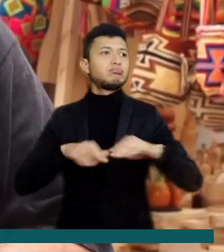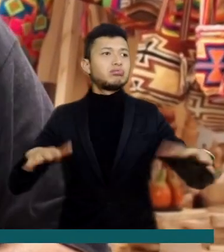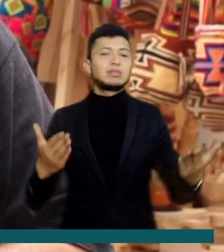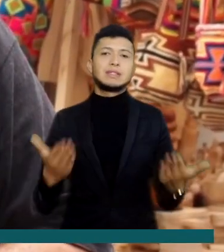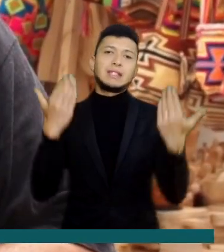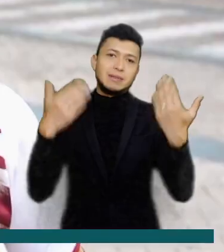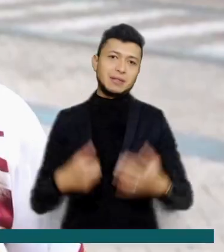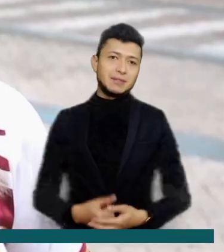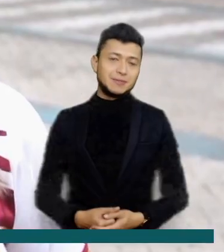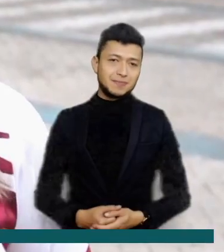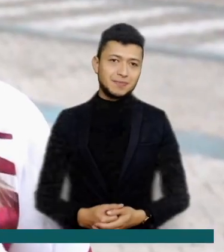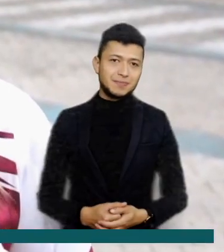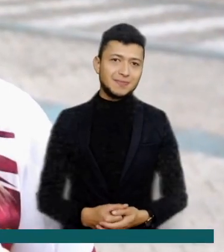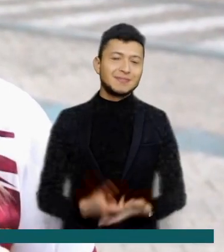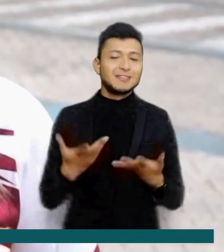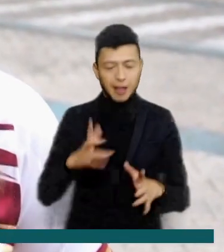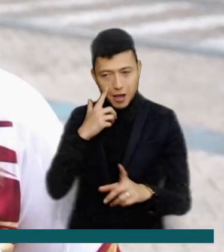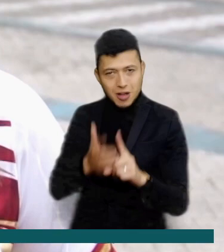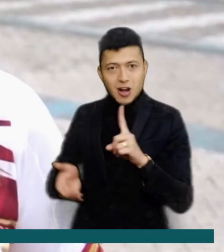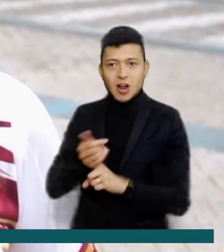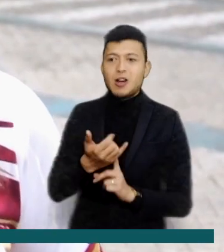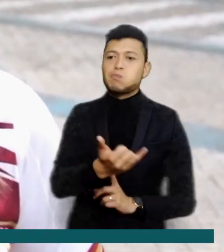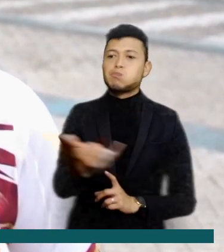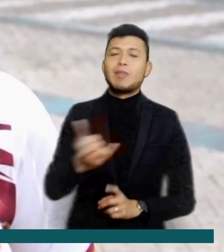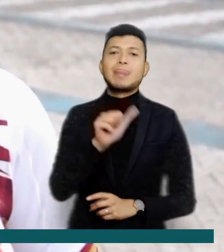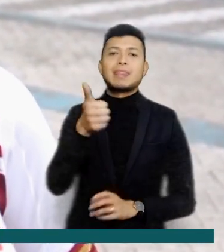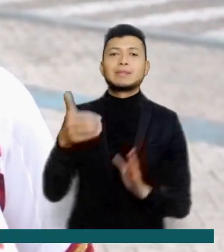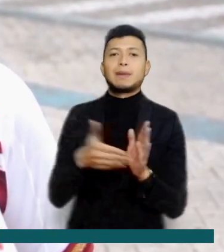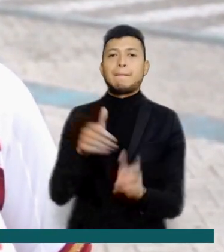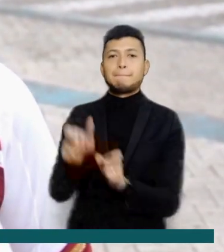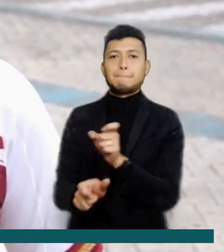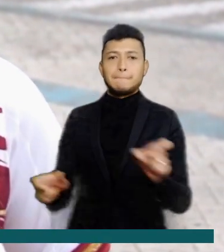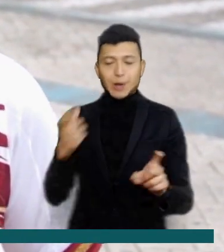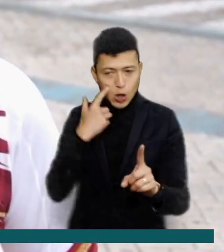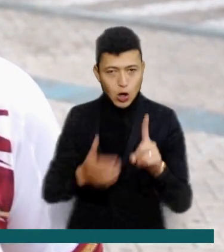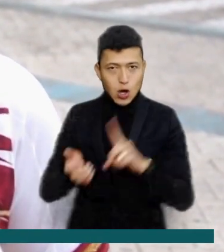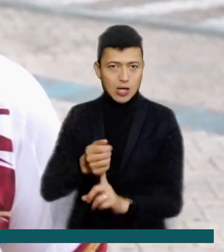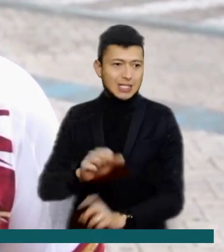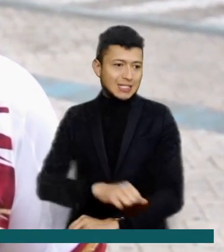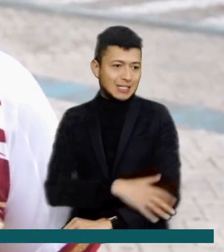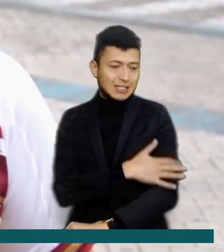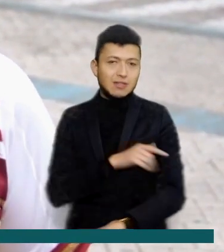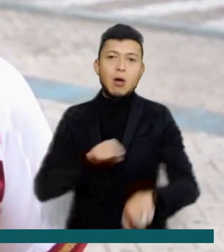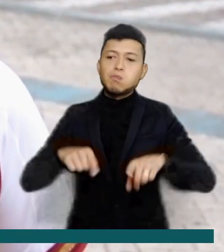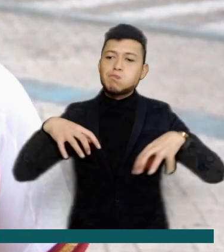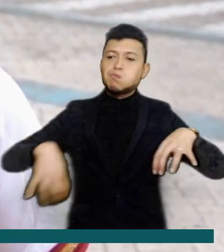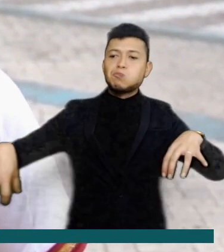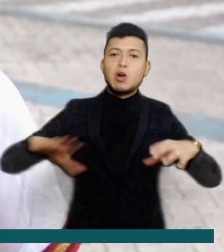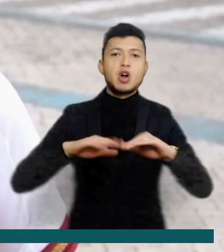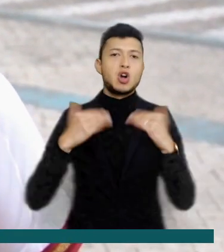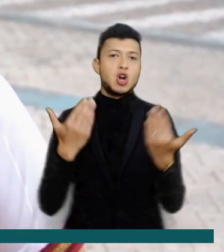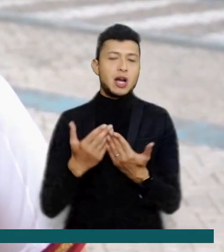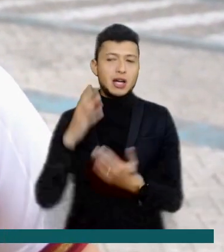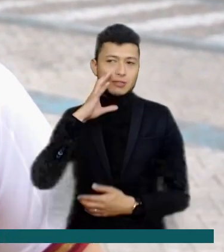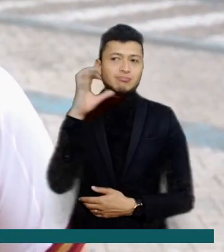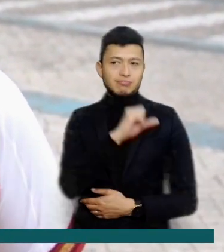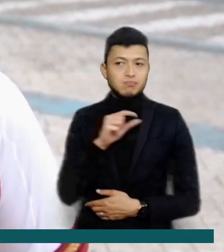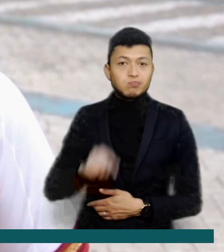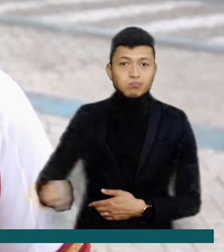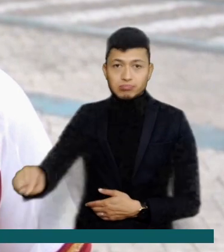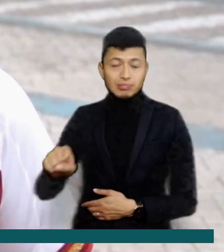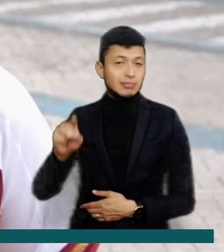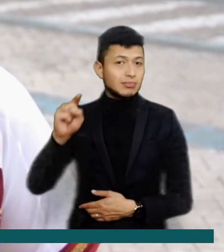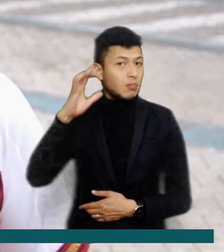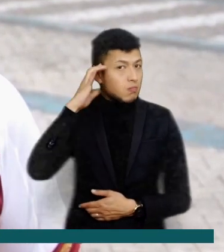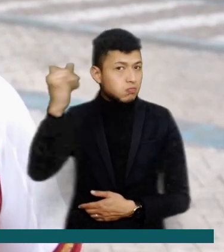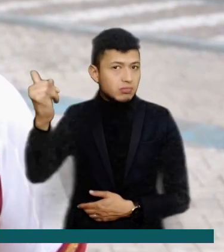darse a conocer. Logramos sensibilizar a más de 10 mil personas en cada una de estas instituciones, pues teniendo en cuenta que efectivamente allá